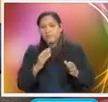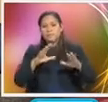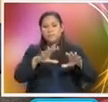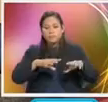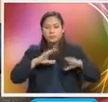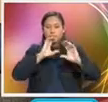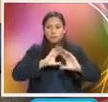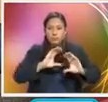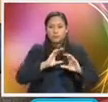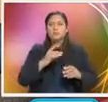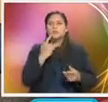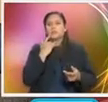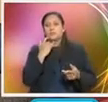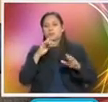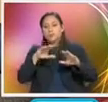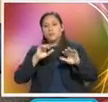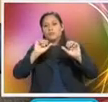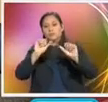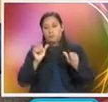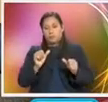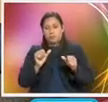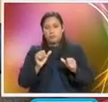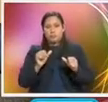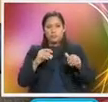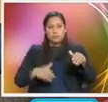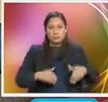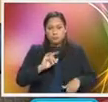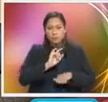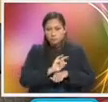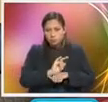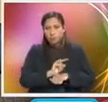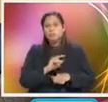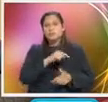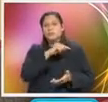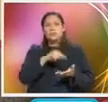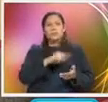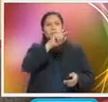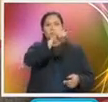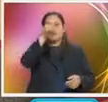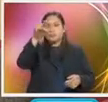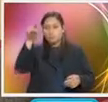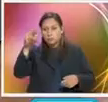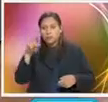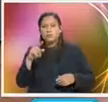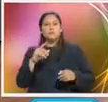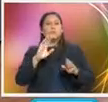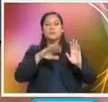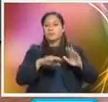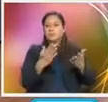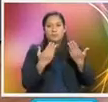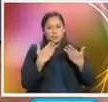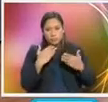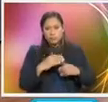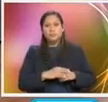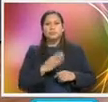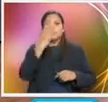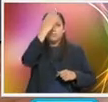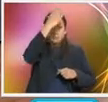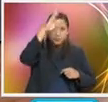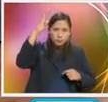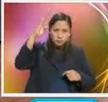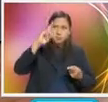conciertos, espectáculos de artes escénicas en las zonas que generalmente no suceden. Que son justamente